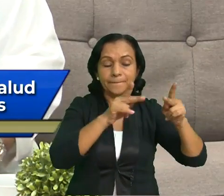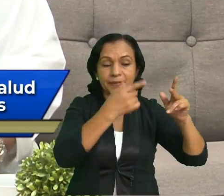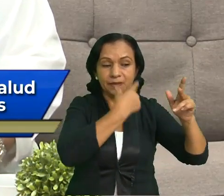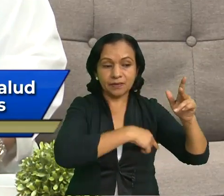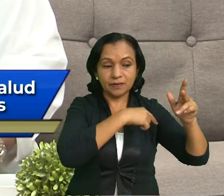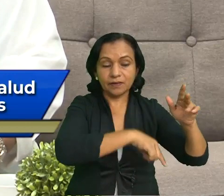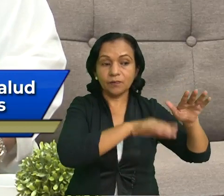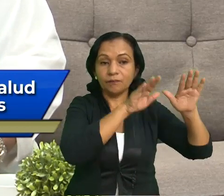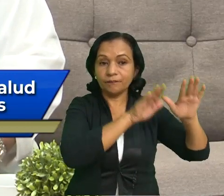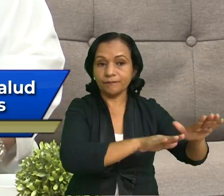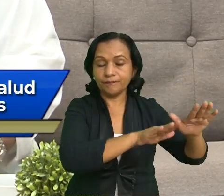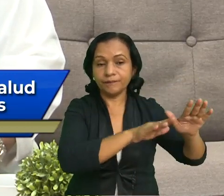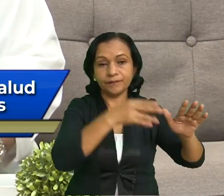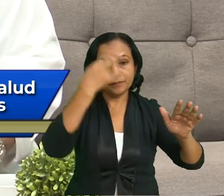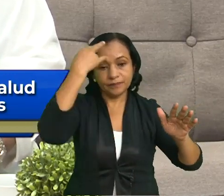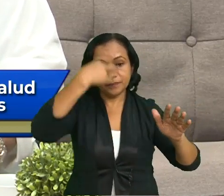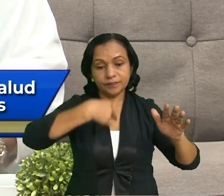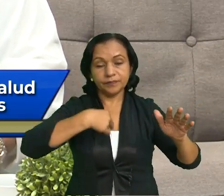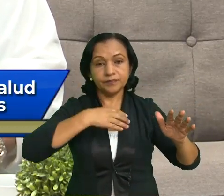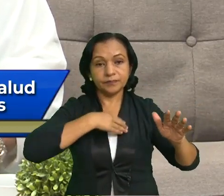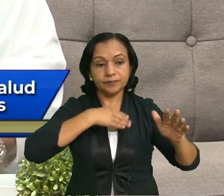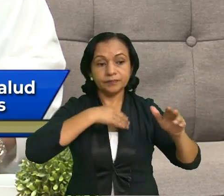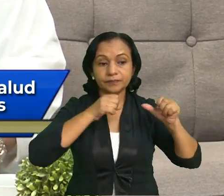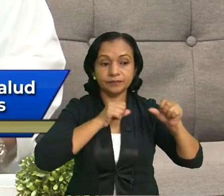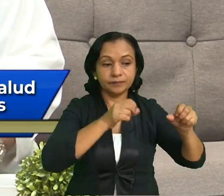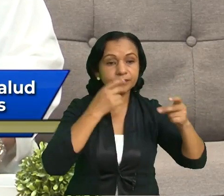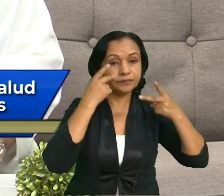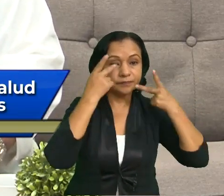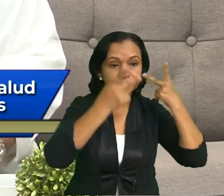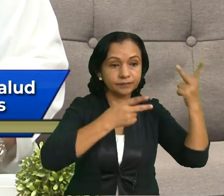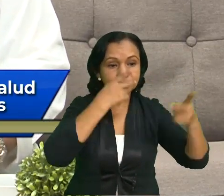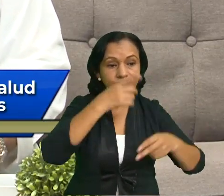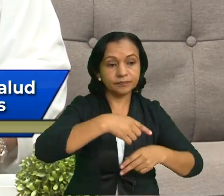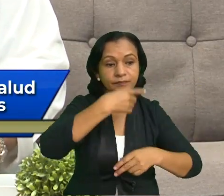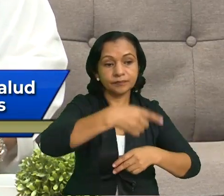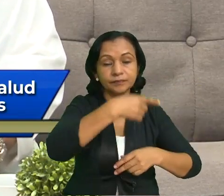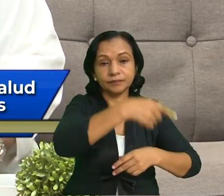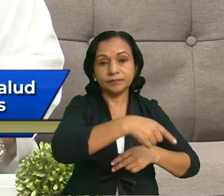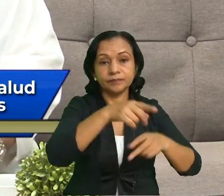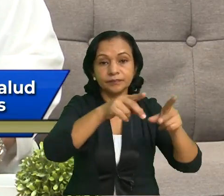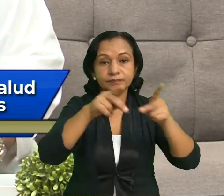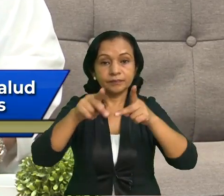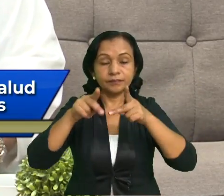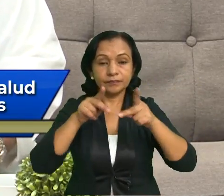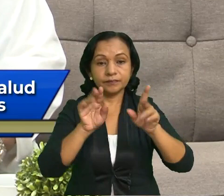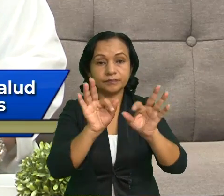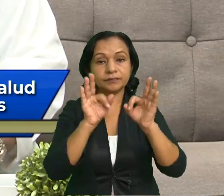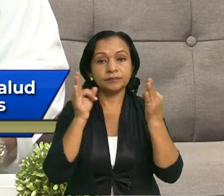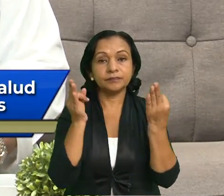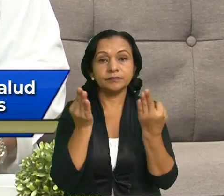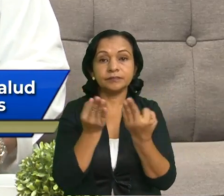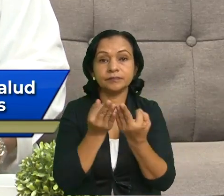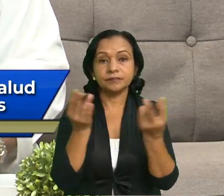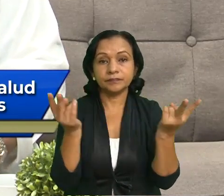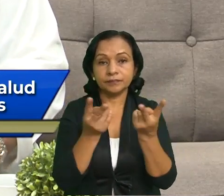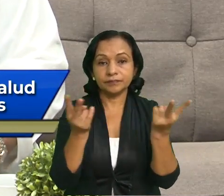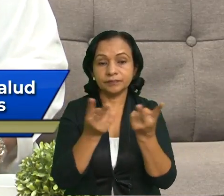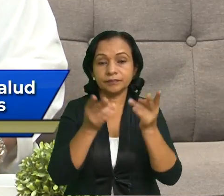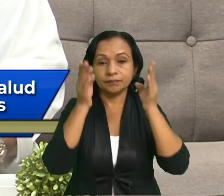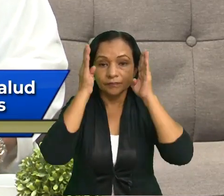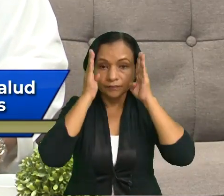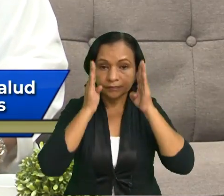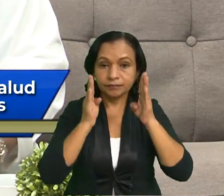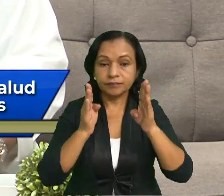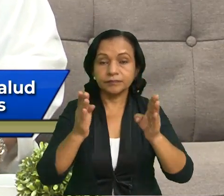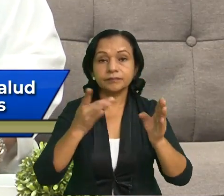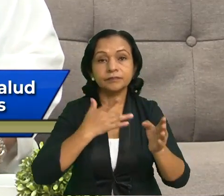y nuestra responsabilidad es continuar visitando diariamente todos estos grupos familiares que se encuentran en los albergues brindar la atención que se